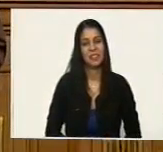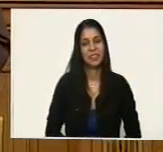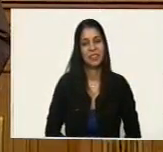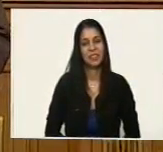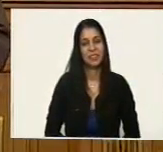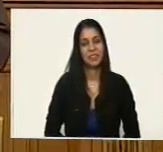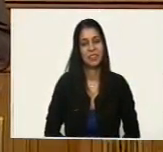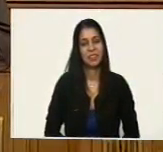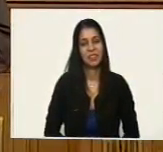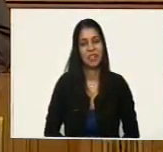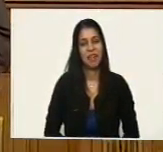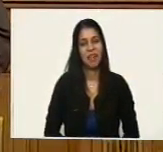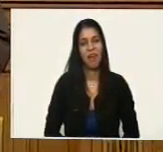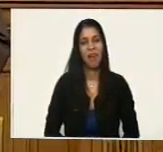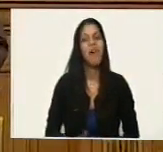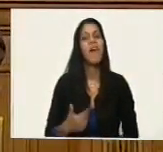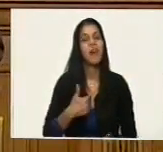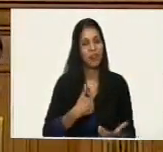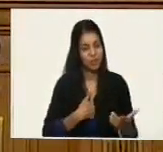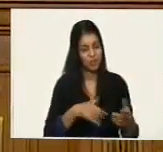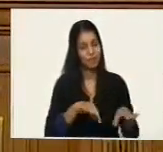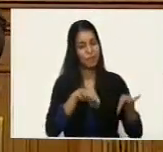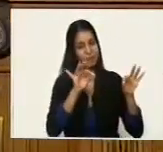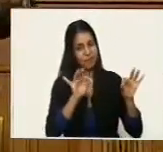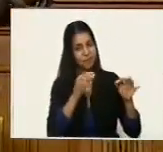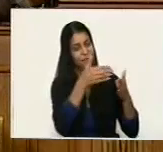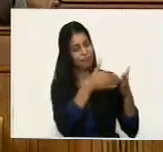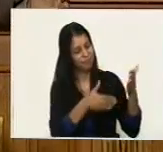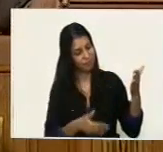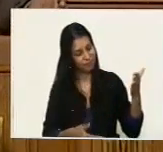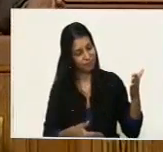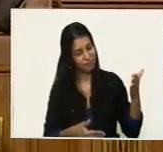yo sacaba mi libreta, mi chuleta que yo traía aquí.